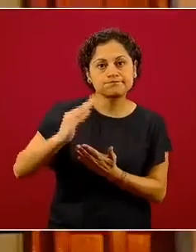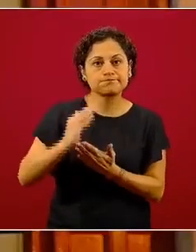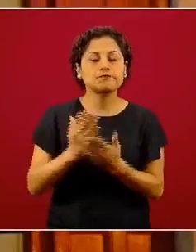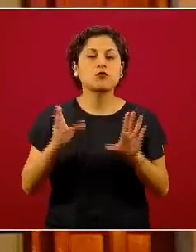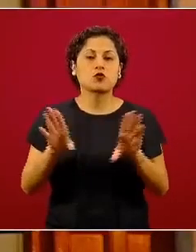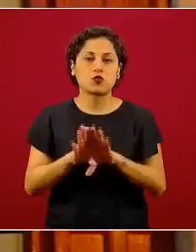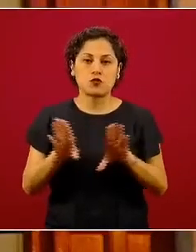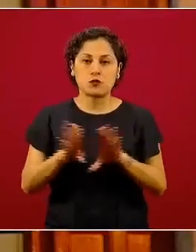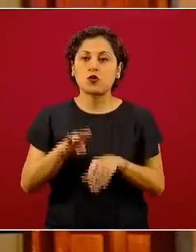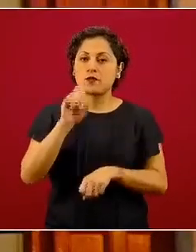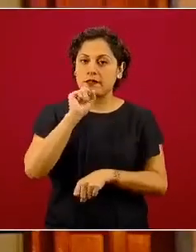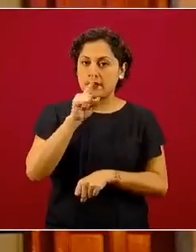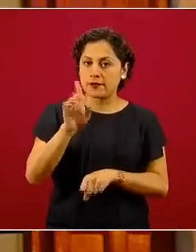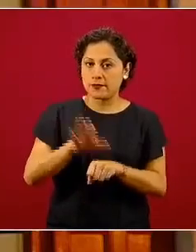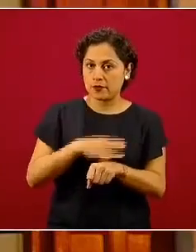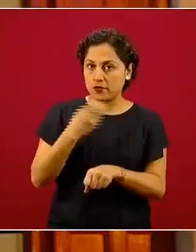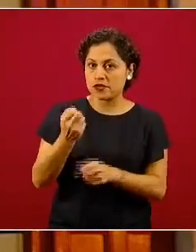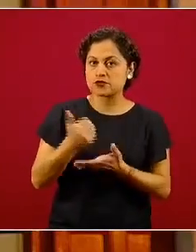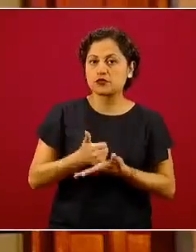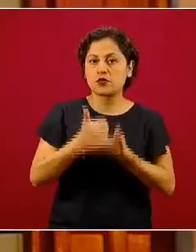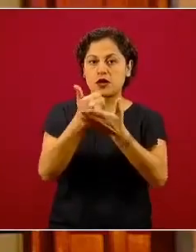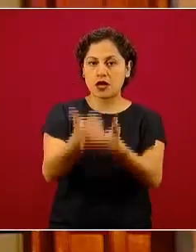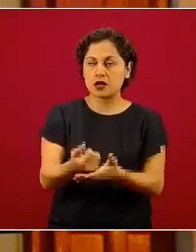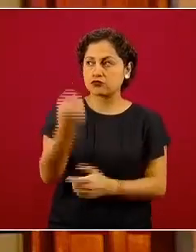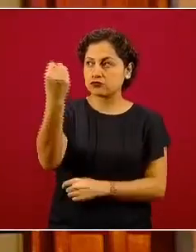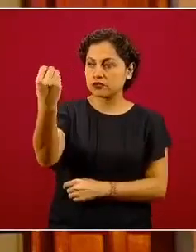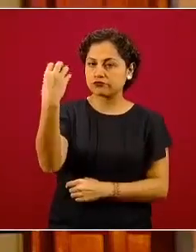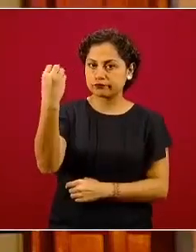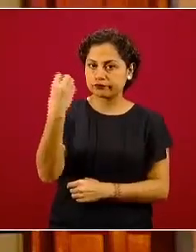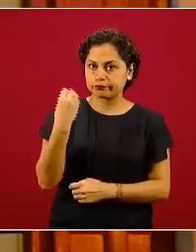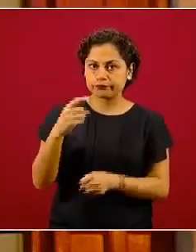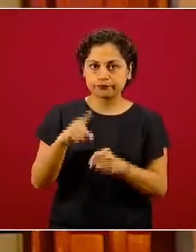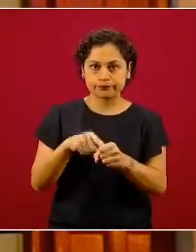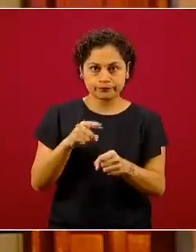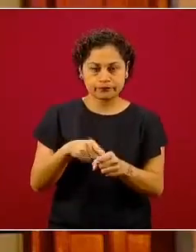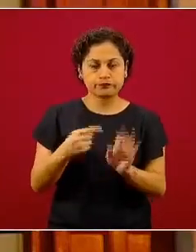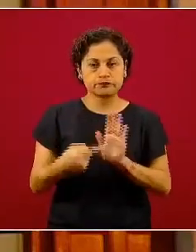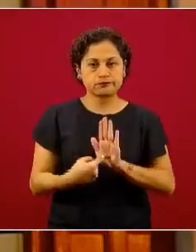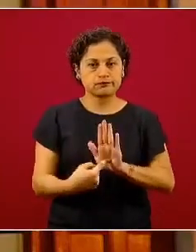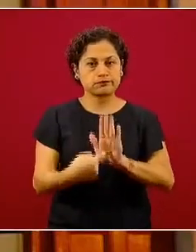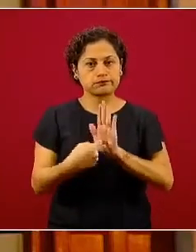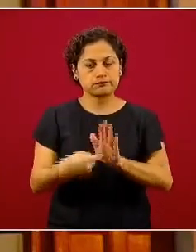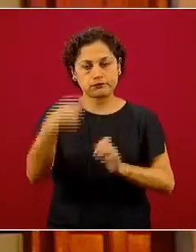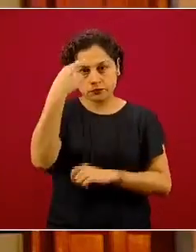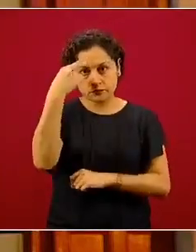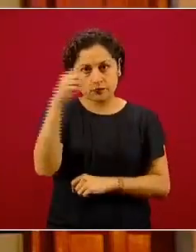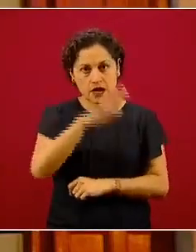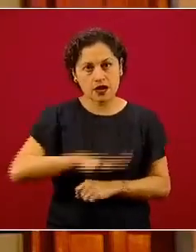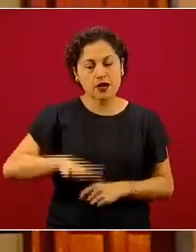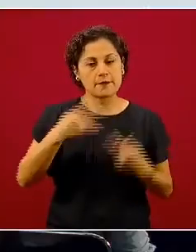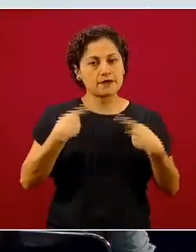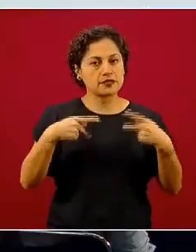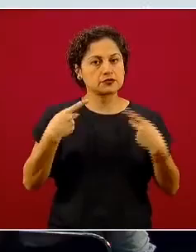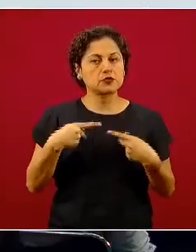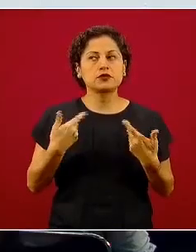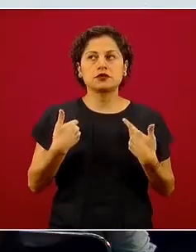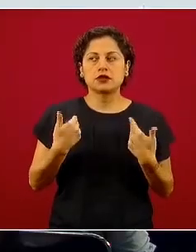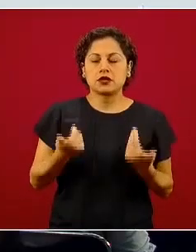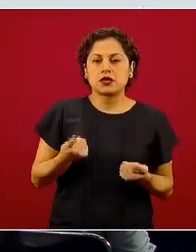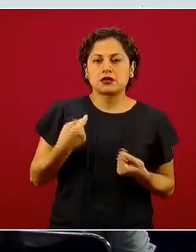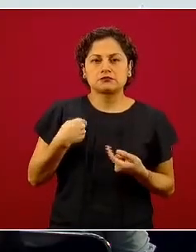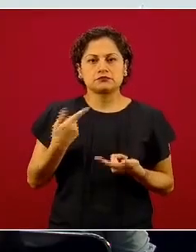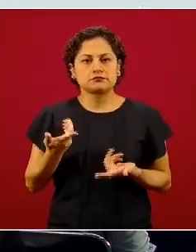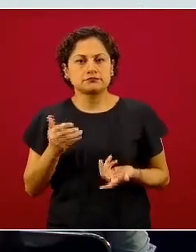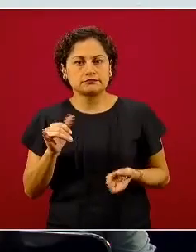que en su momento definirán qué acciones o más intensas o menos intensas se llevarán en cada una de las actividades. Esta semana se estará hablando mucho